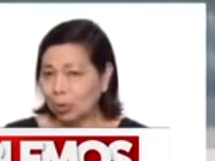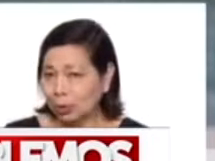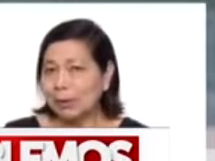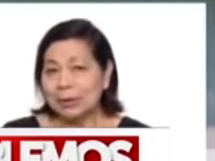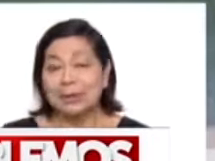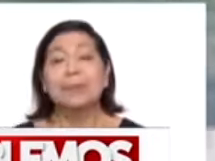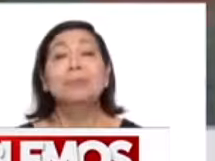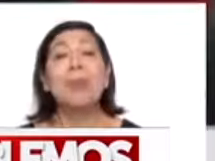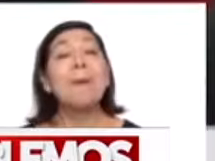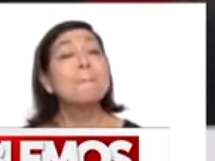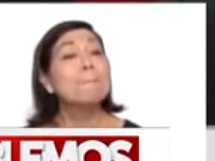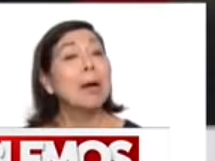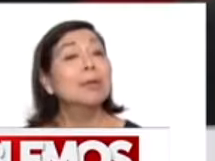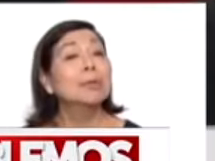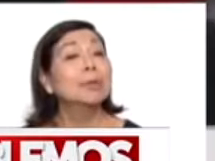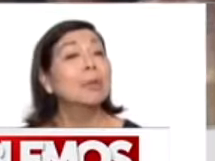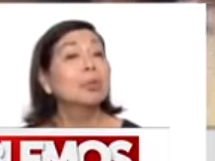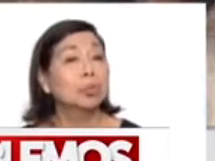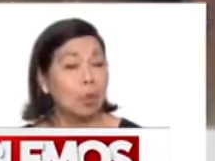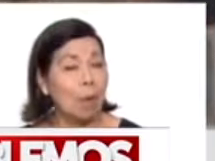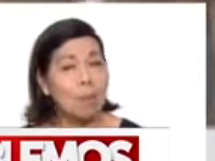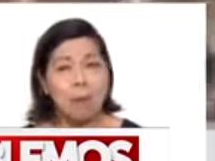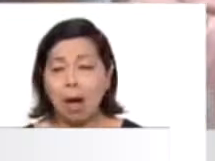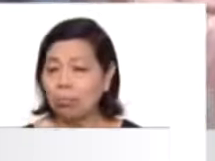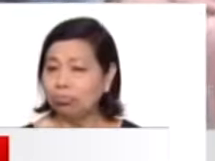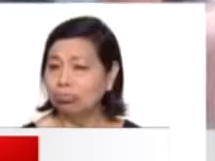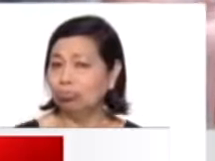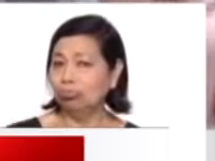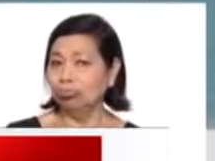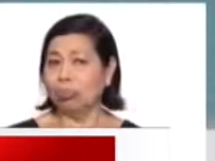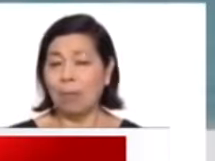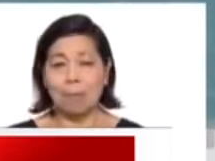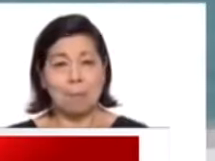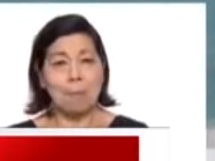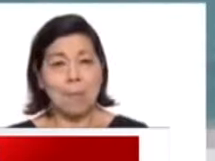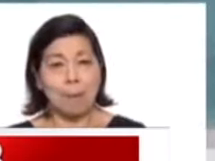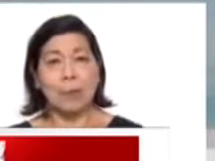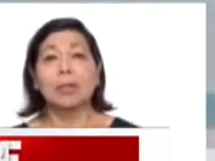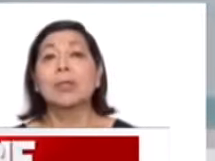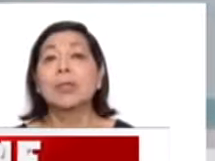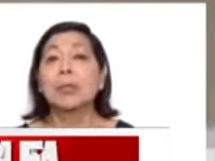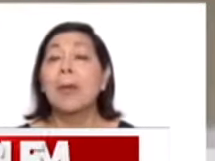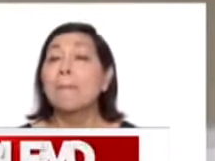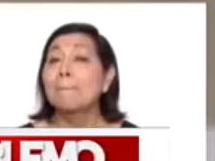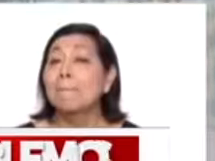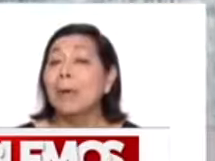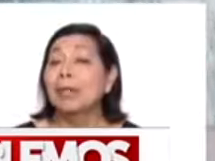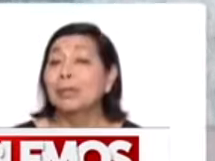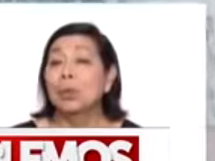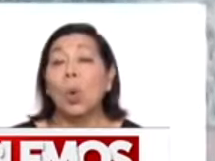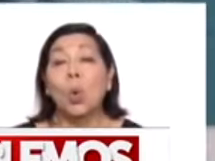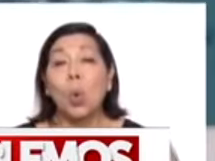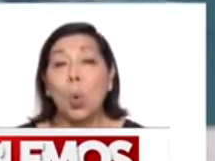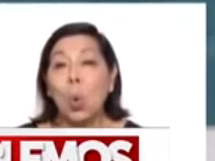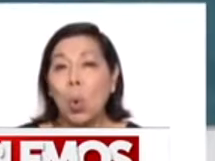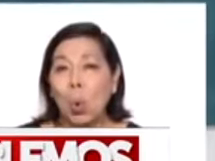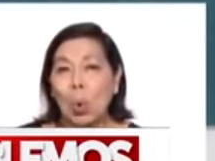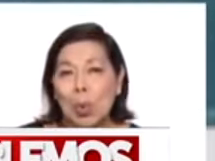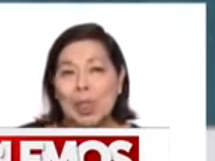encomendadas. Lo haremos más rápido, lo haremos más alto, lo haremos más fuerte y sobre todo lo haremos